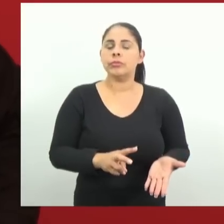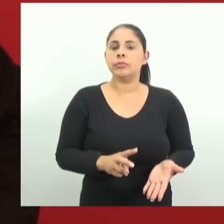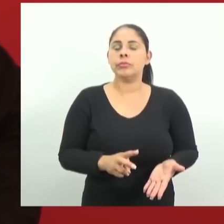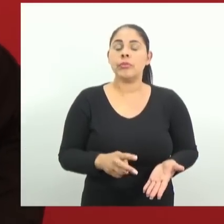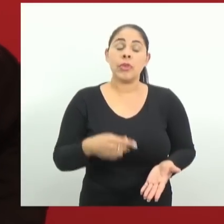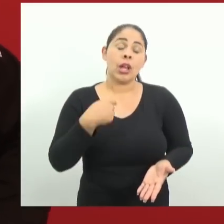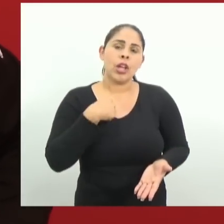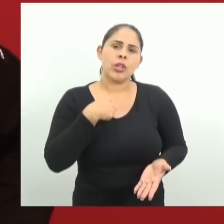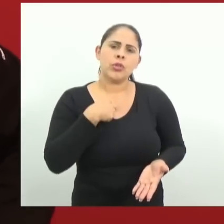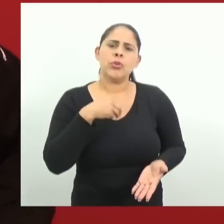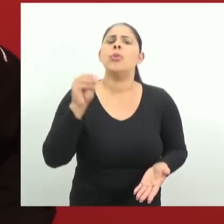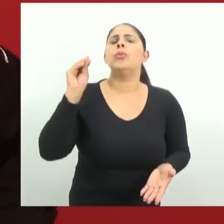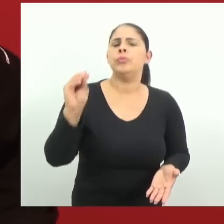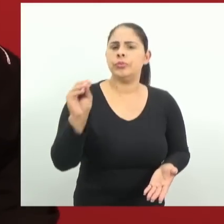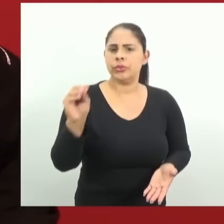un llamado.